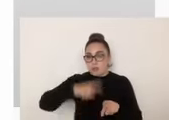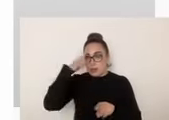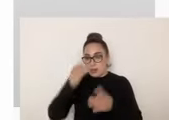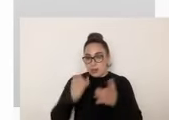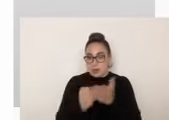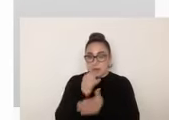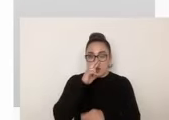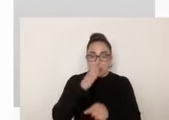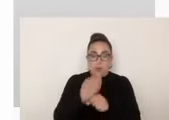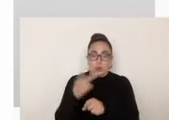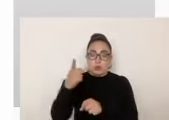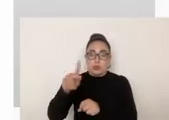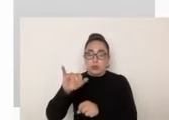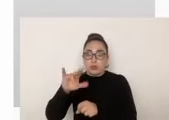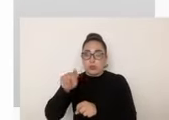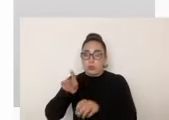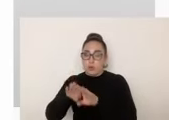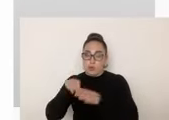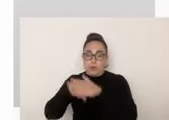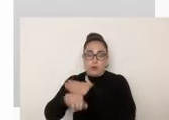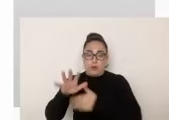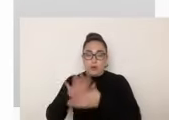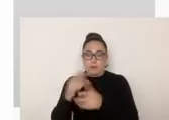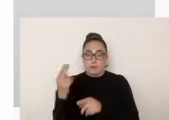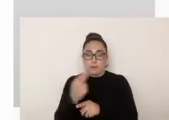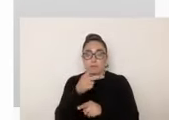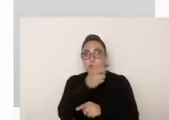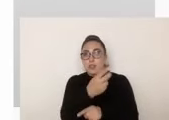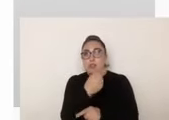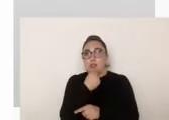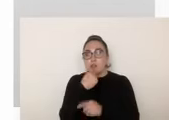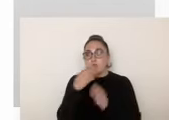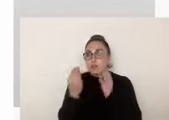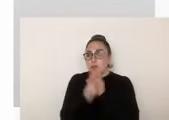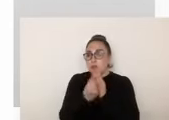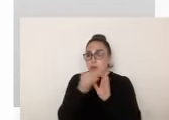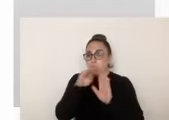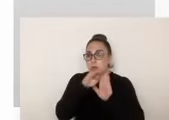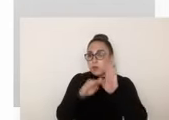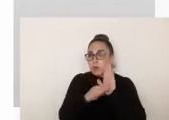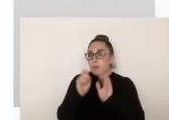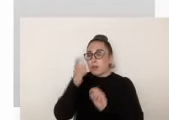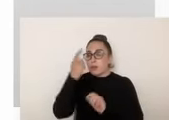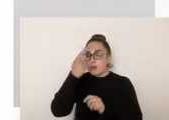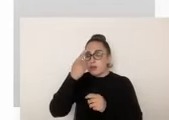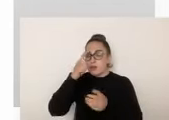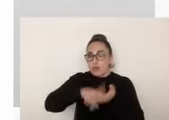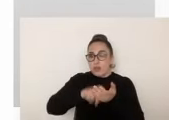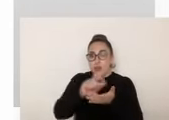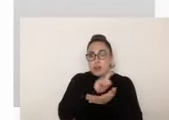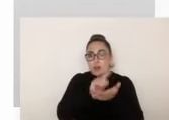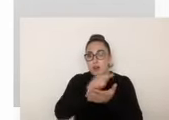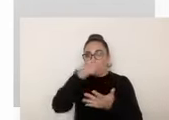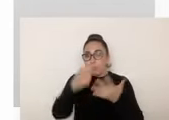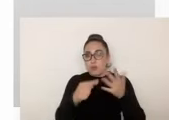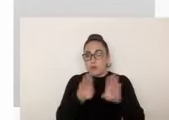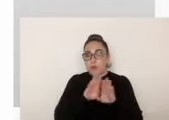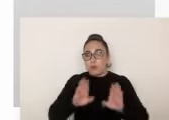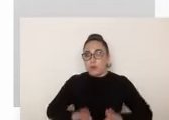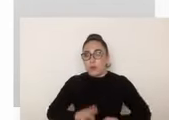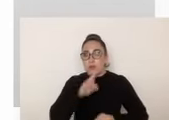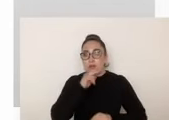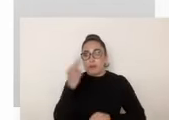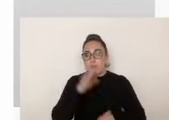Las éticas areteicas son interesantísimas, por ejemplo, para ver cuáles deben ser las virtudes judiciales. Manolo Atienza, también un muy buen amigo de este